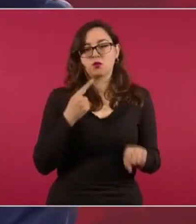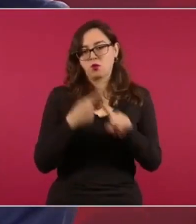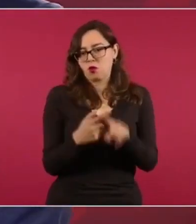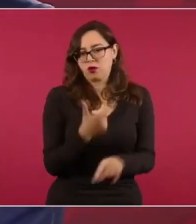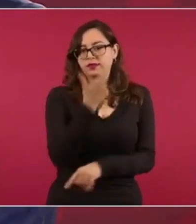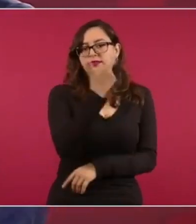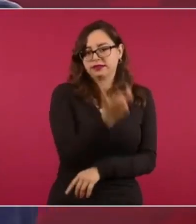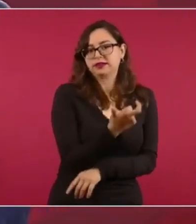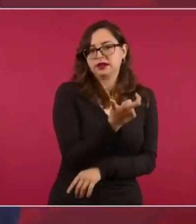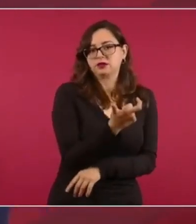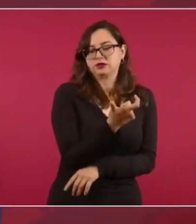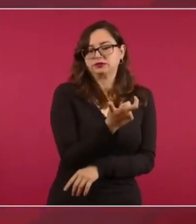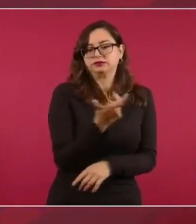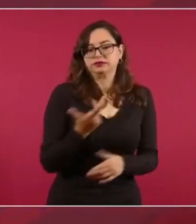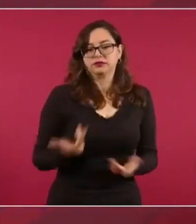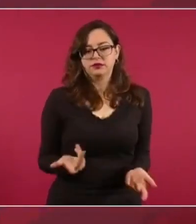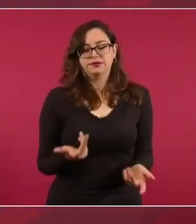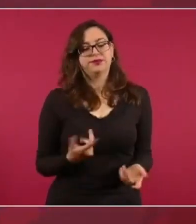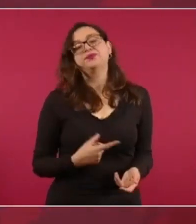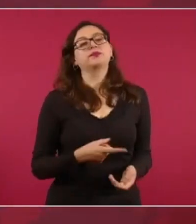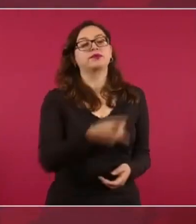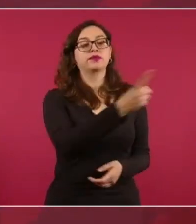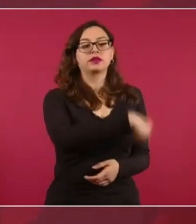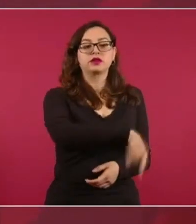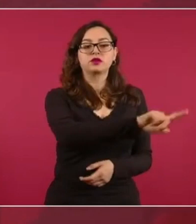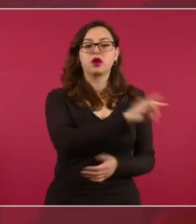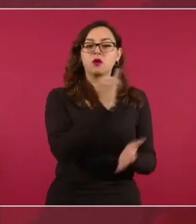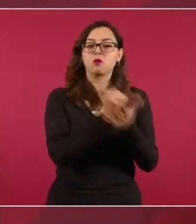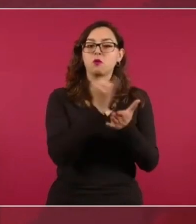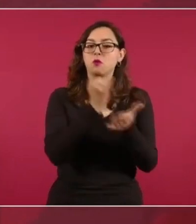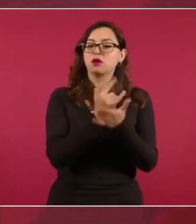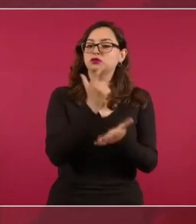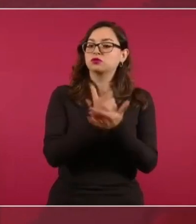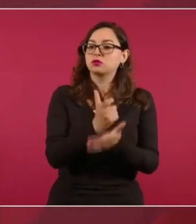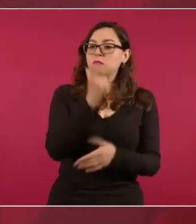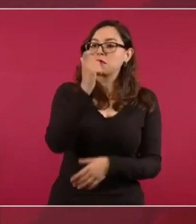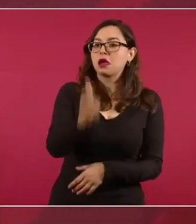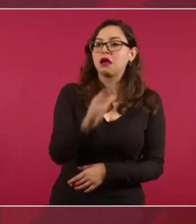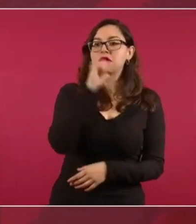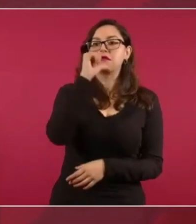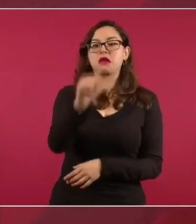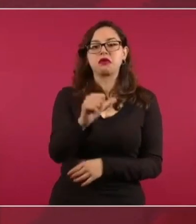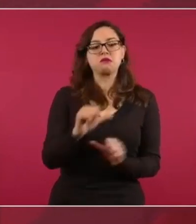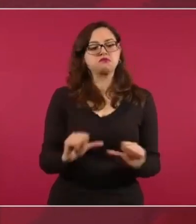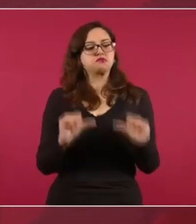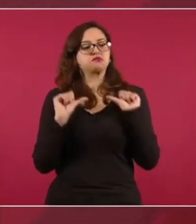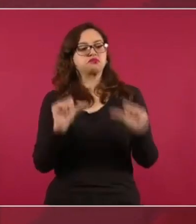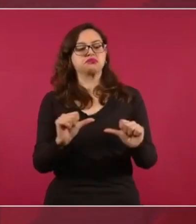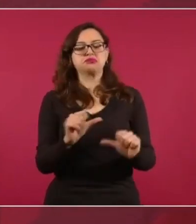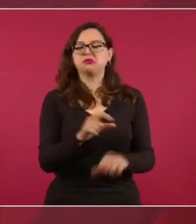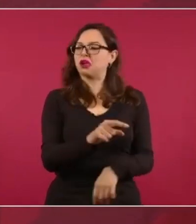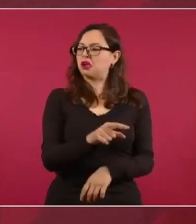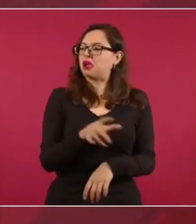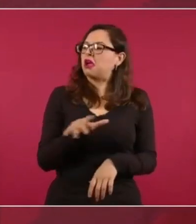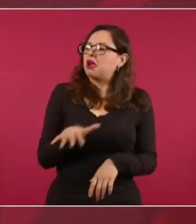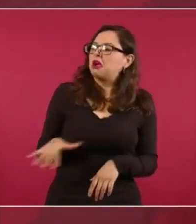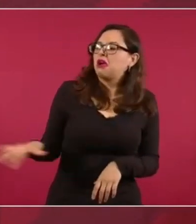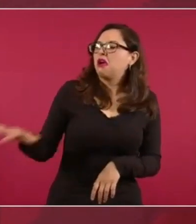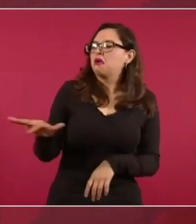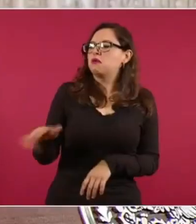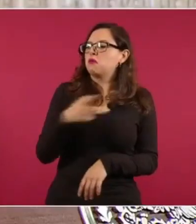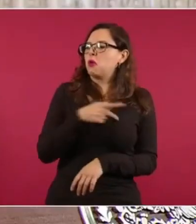a los de abajo, que si no había recaudación era porque